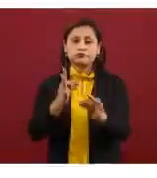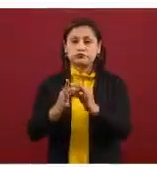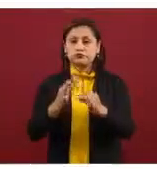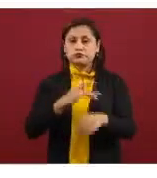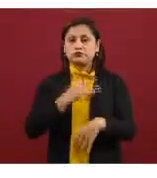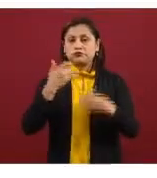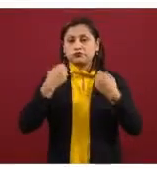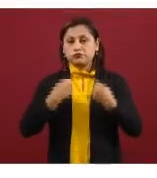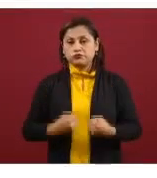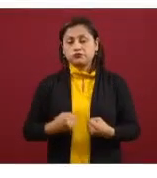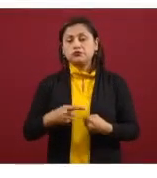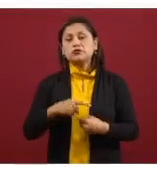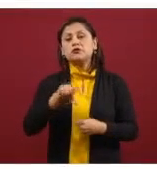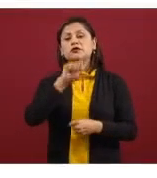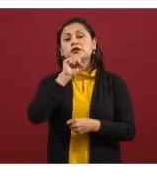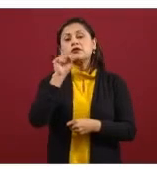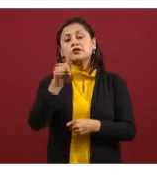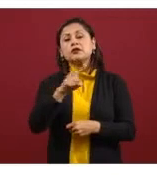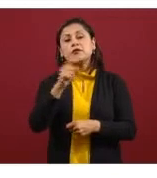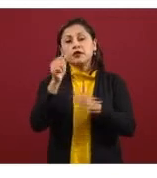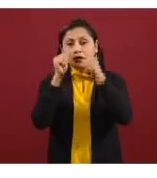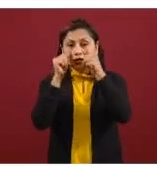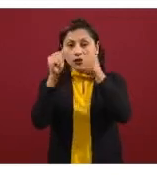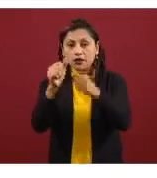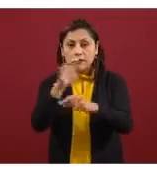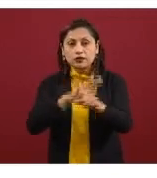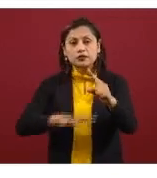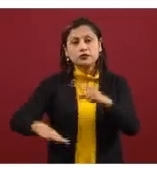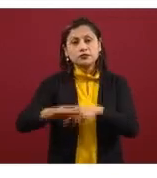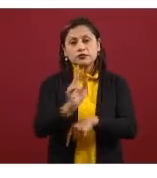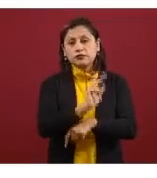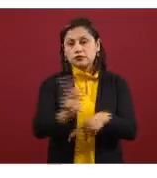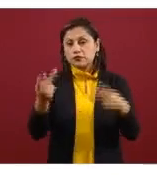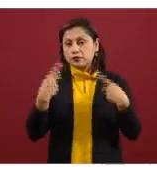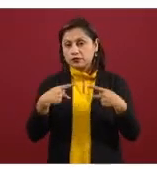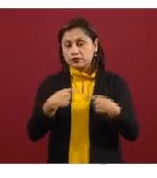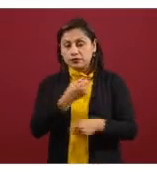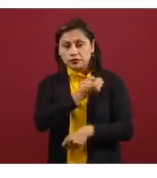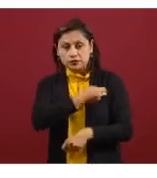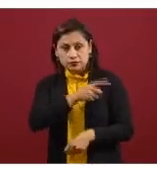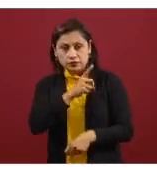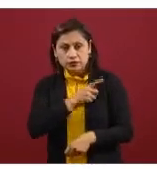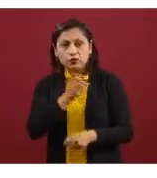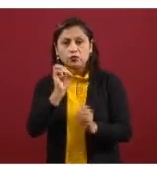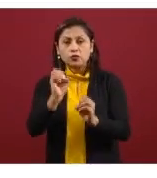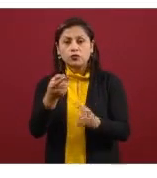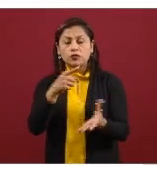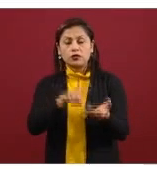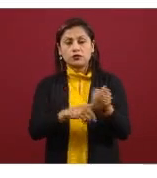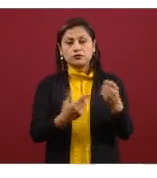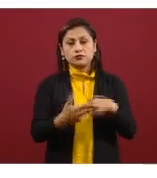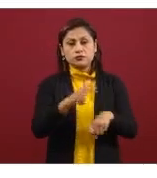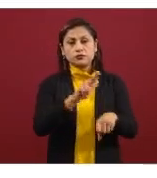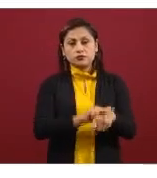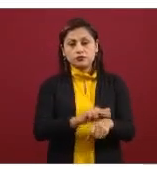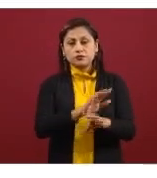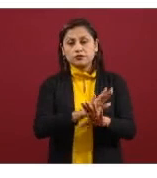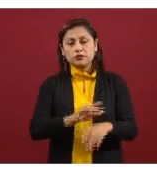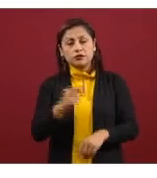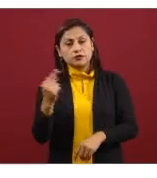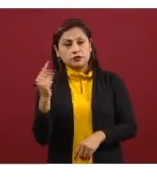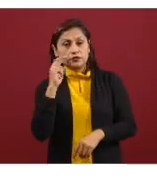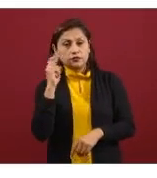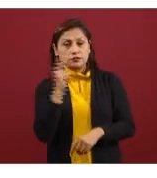de salud, industria y atención médica. Los fallos se tienen programado, como vemos ahí en la lámina,